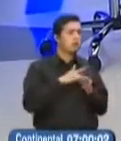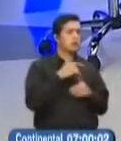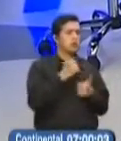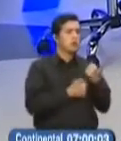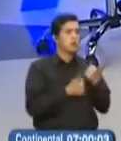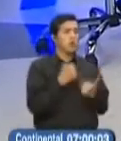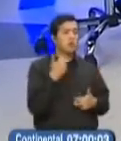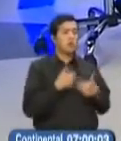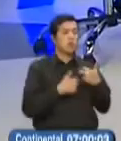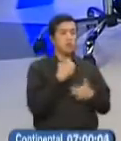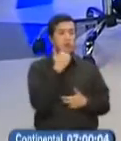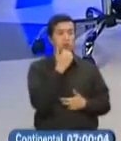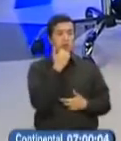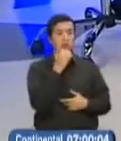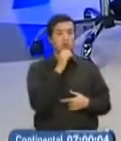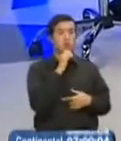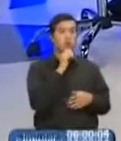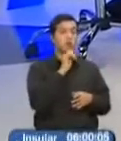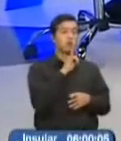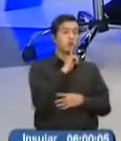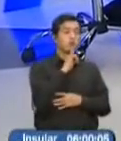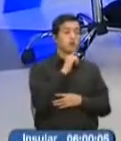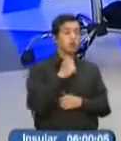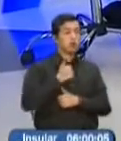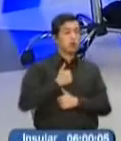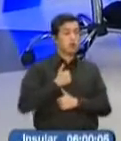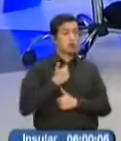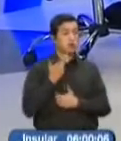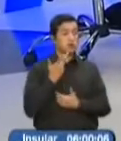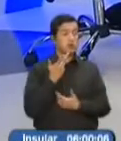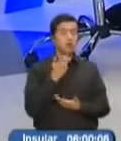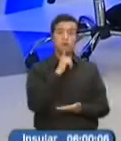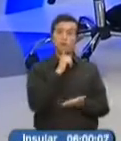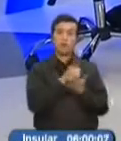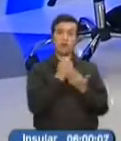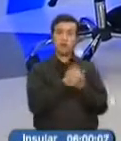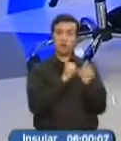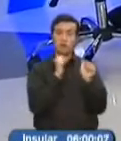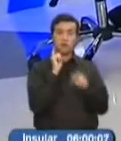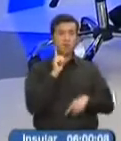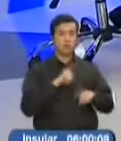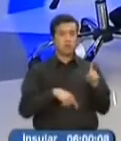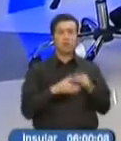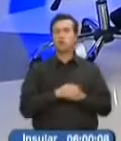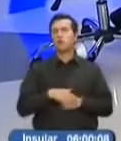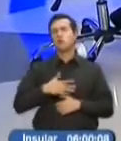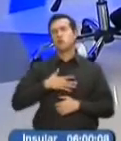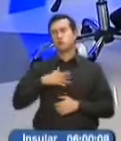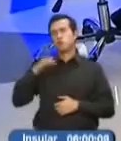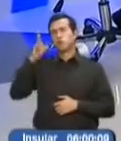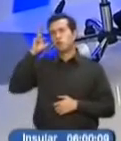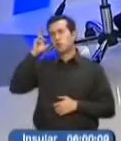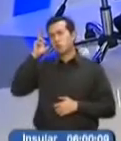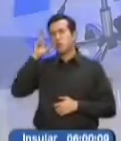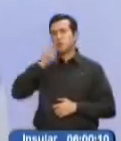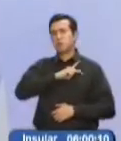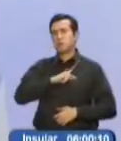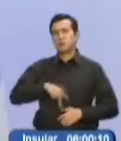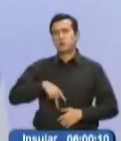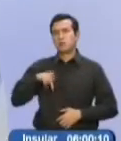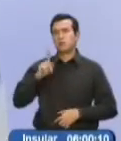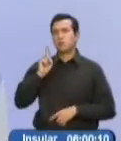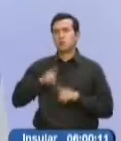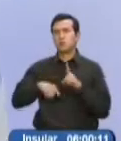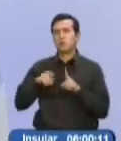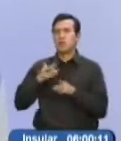sería la amenaza de parte de Estados Unidos y de Canadá para que nosotros no podamos tener esa autonomía política? Yo personalmente no uso